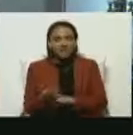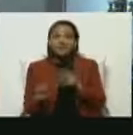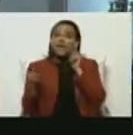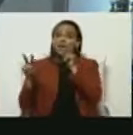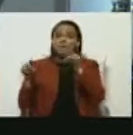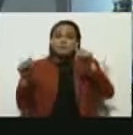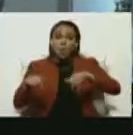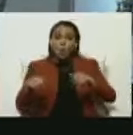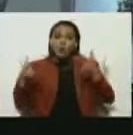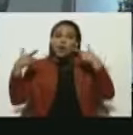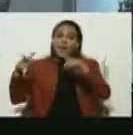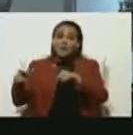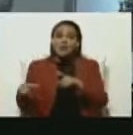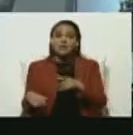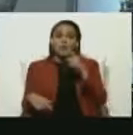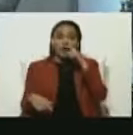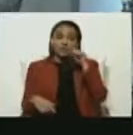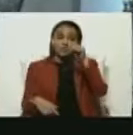el día de hoy.